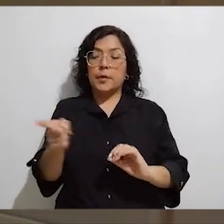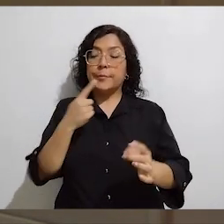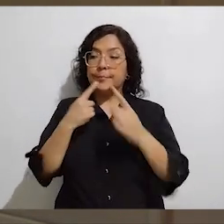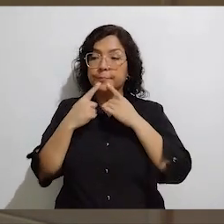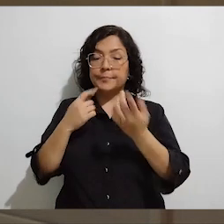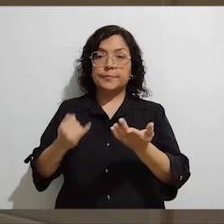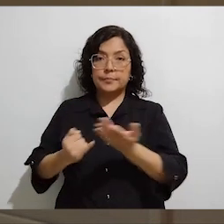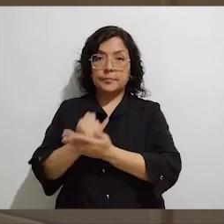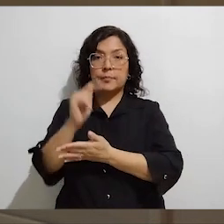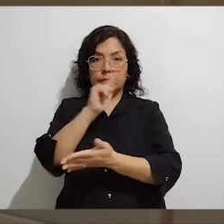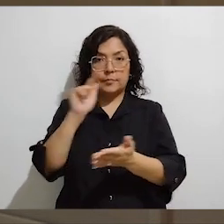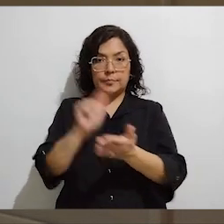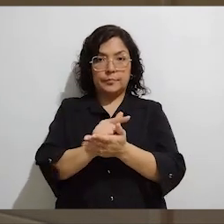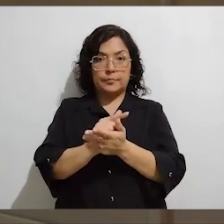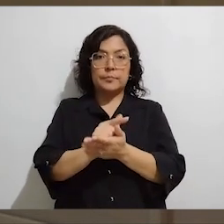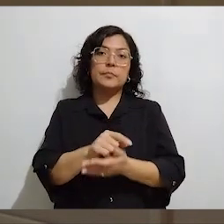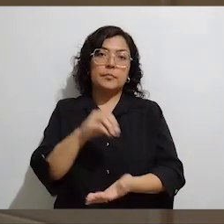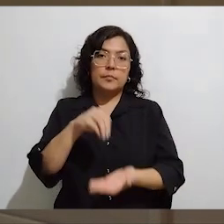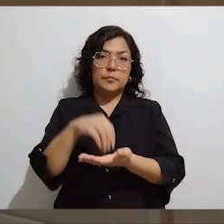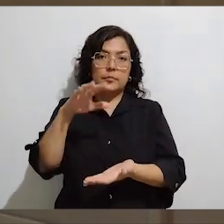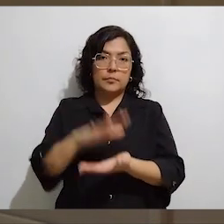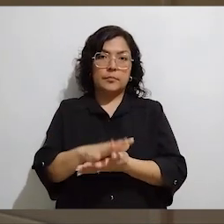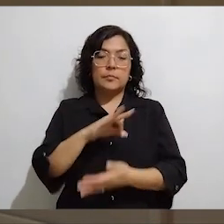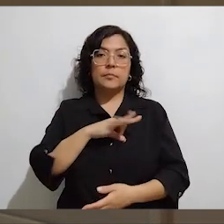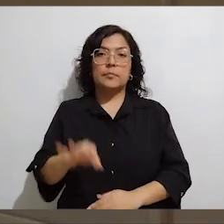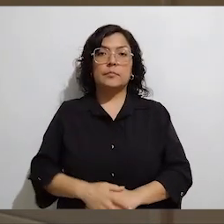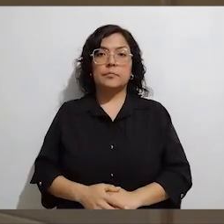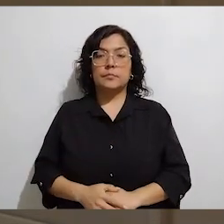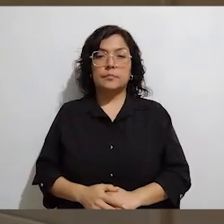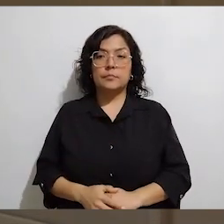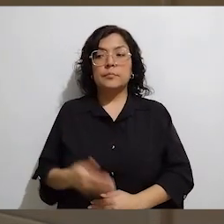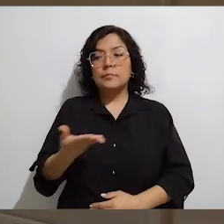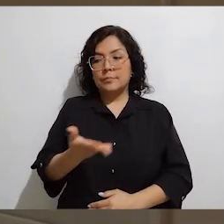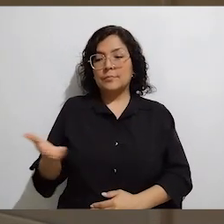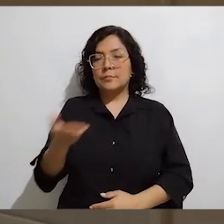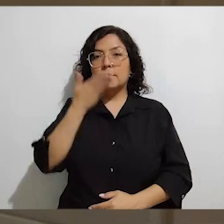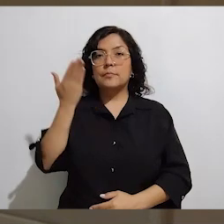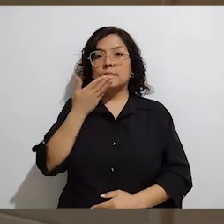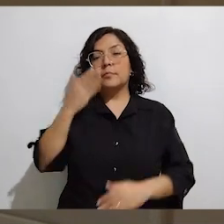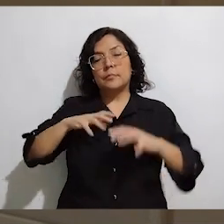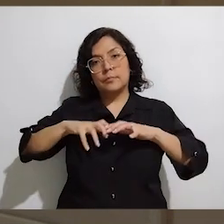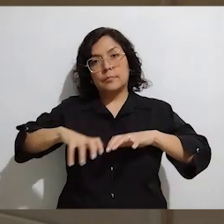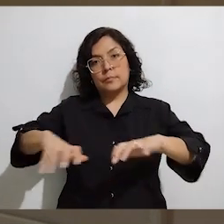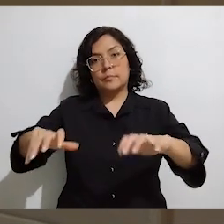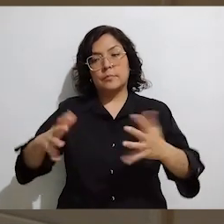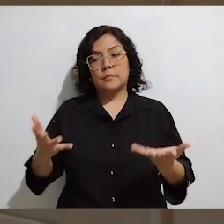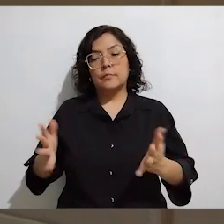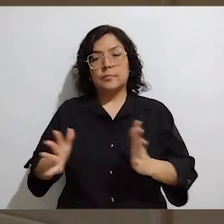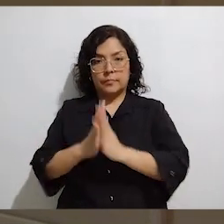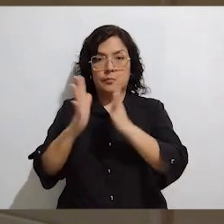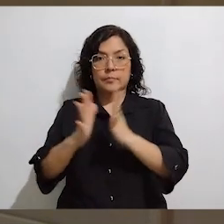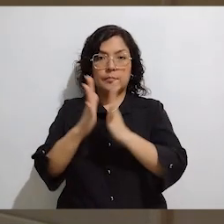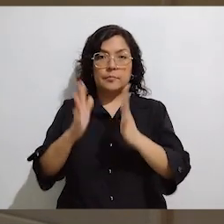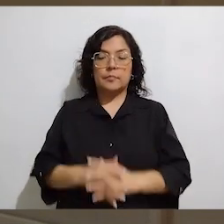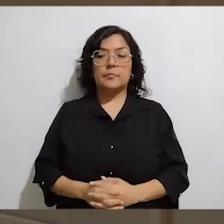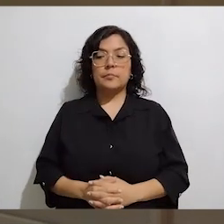Estado. Estos mecanismos de participación ciudadana se llevan a cabo, y esto es muy importante, no solamente en el proceso